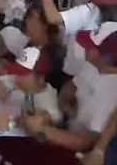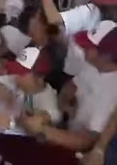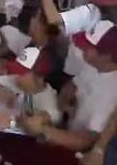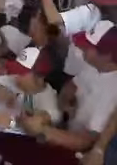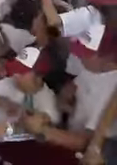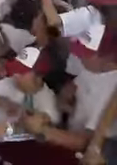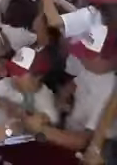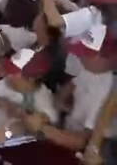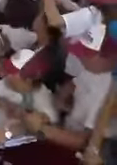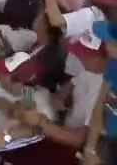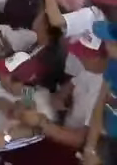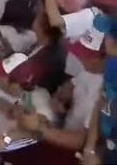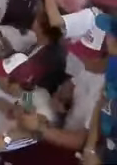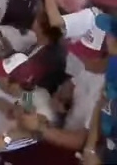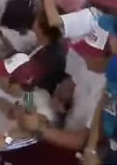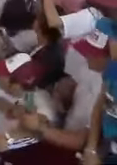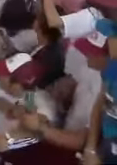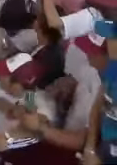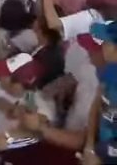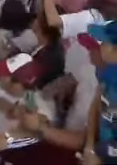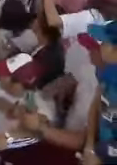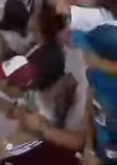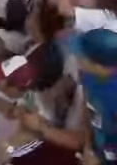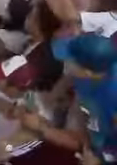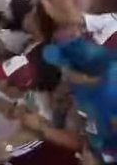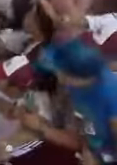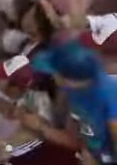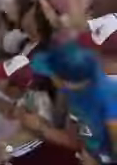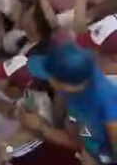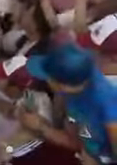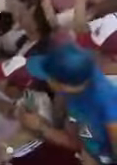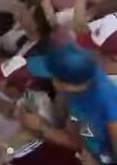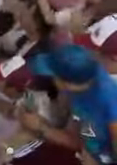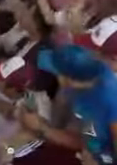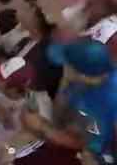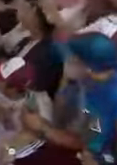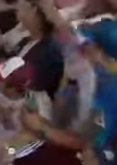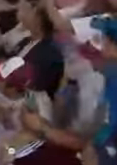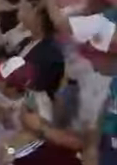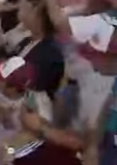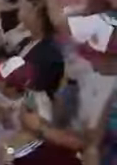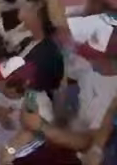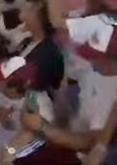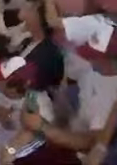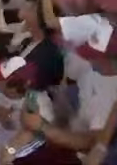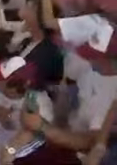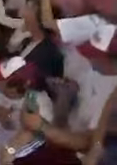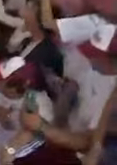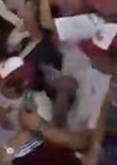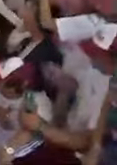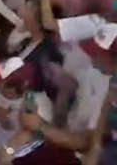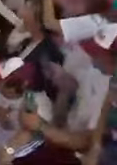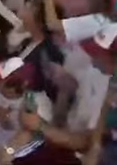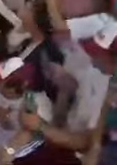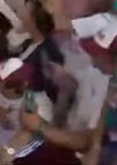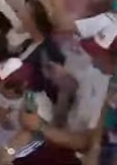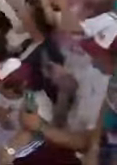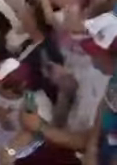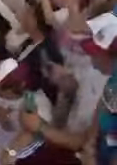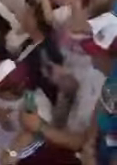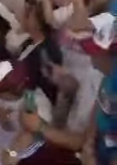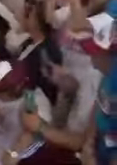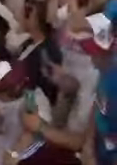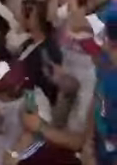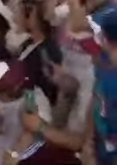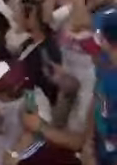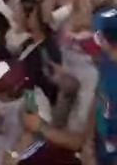la respaldaremos, que ganaremos sección por sección, que todo este distrito electoral lo